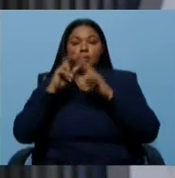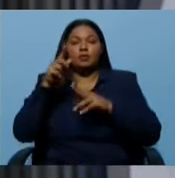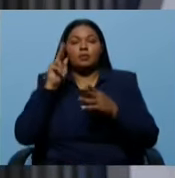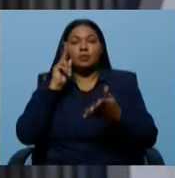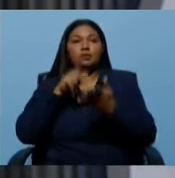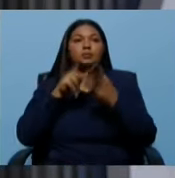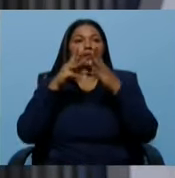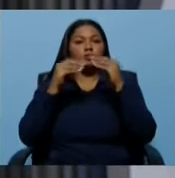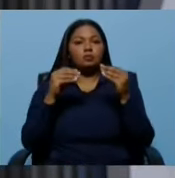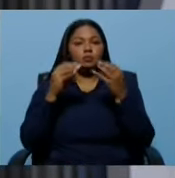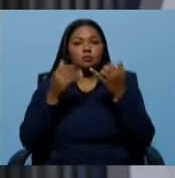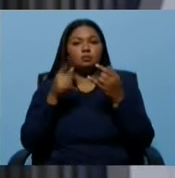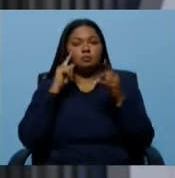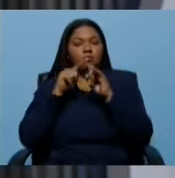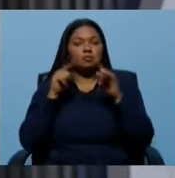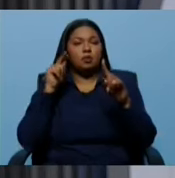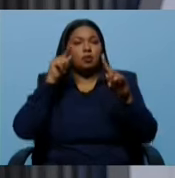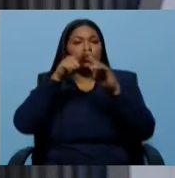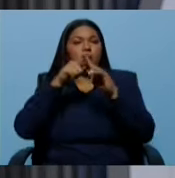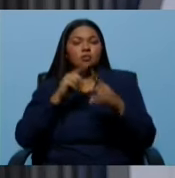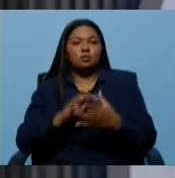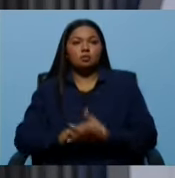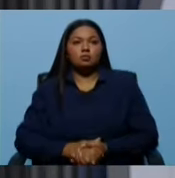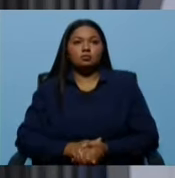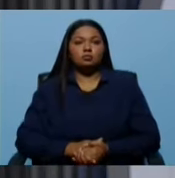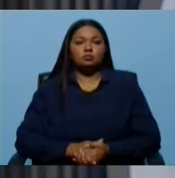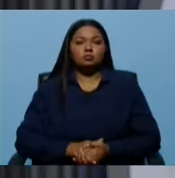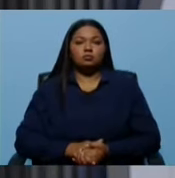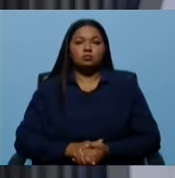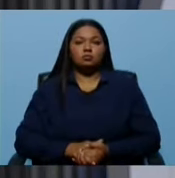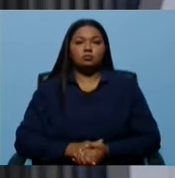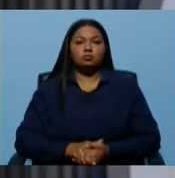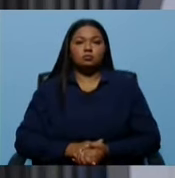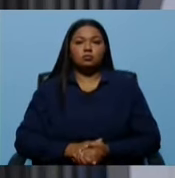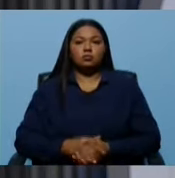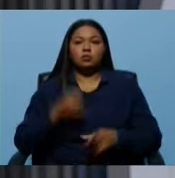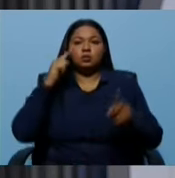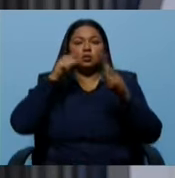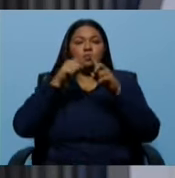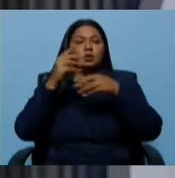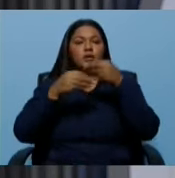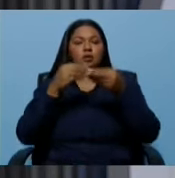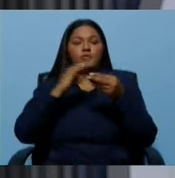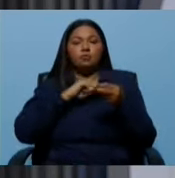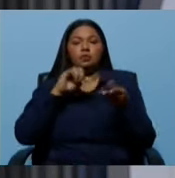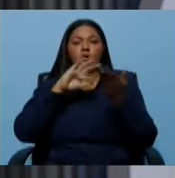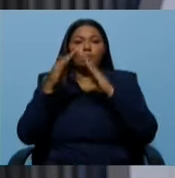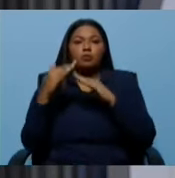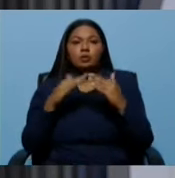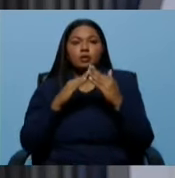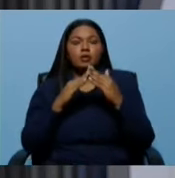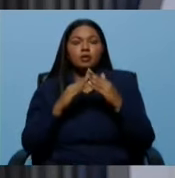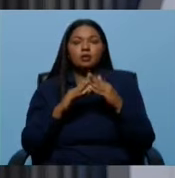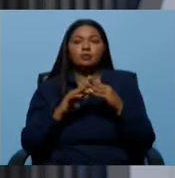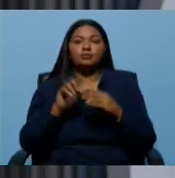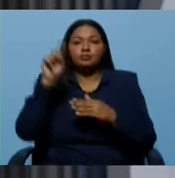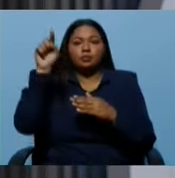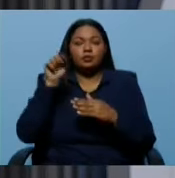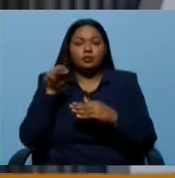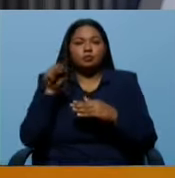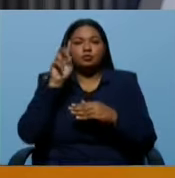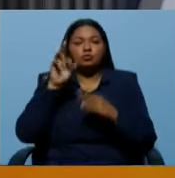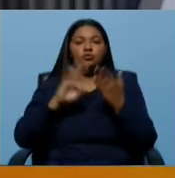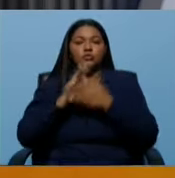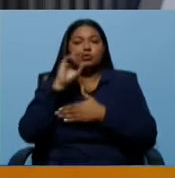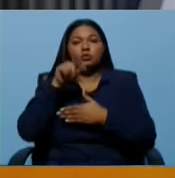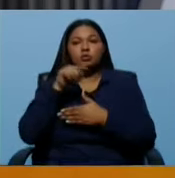y ese es el objetivo que se persigue. El objetivo es, cuando tú estás en la comunidad, el ascensor funciona o no funciona,